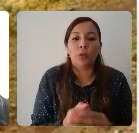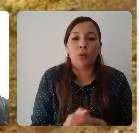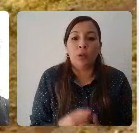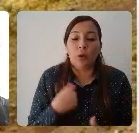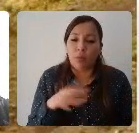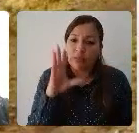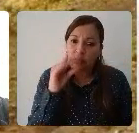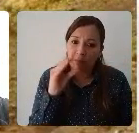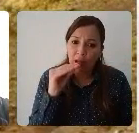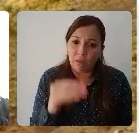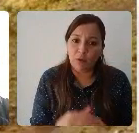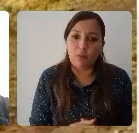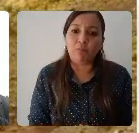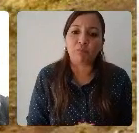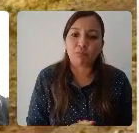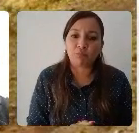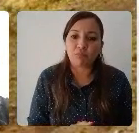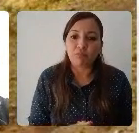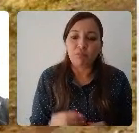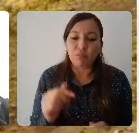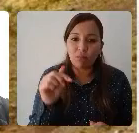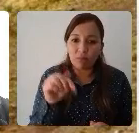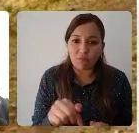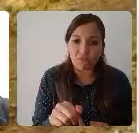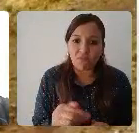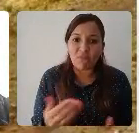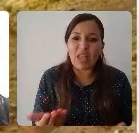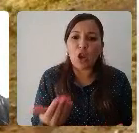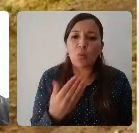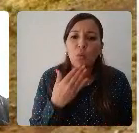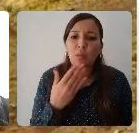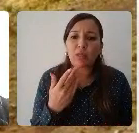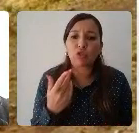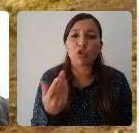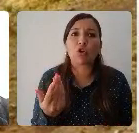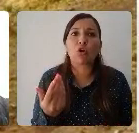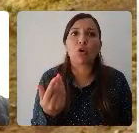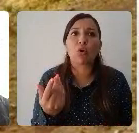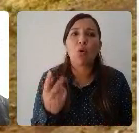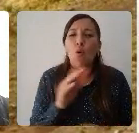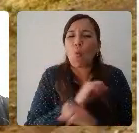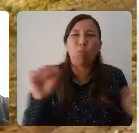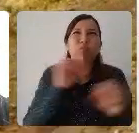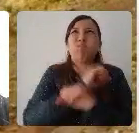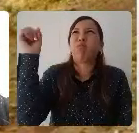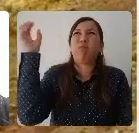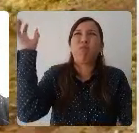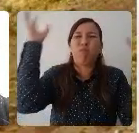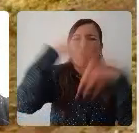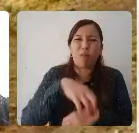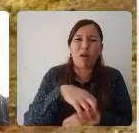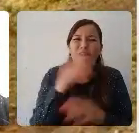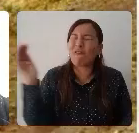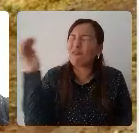emprendedores allí, si por alguna desgracia existiese una catástrofe a nivel mundial,